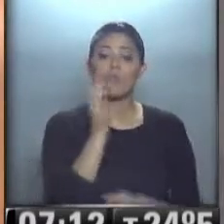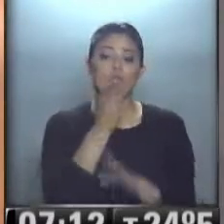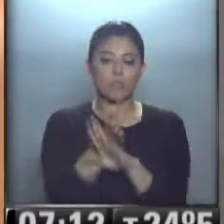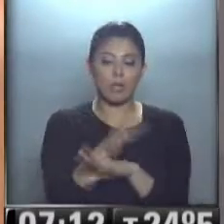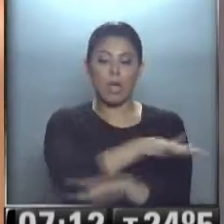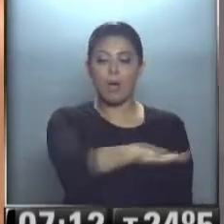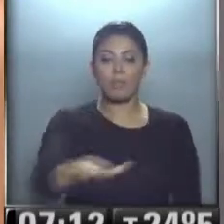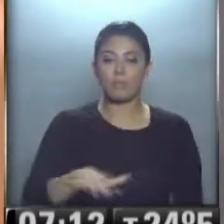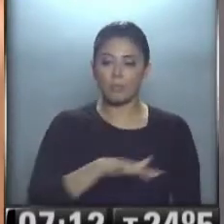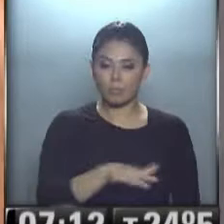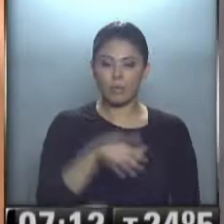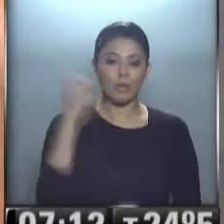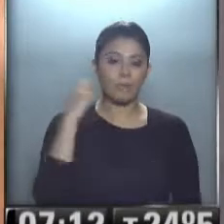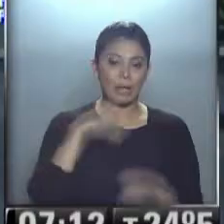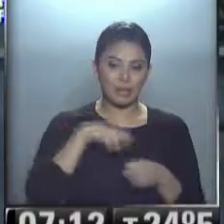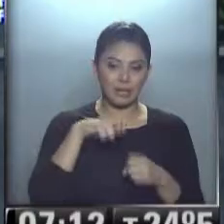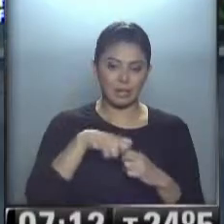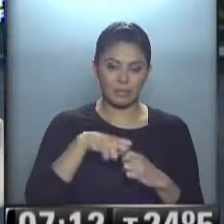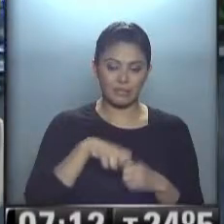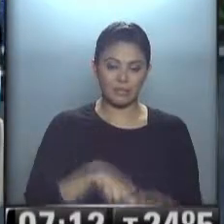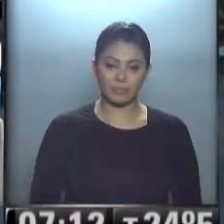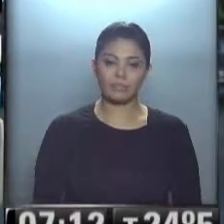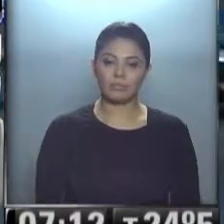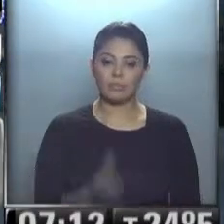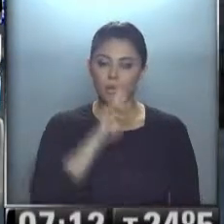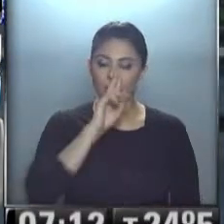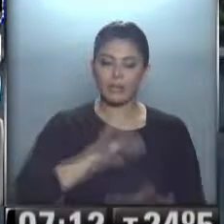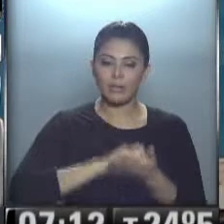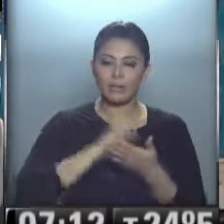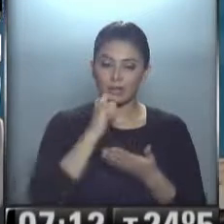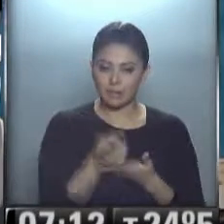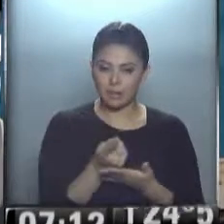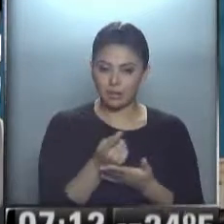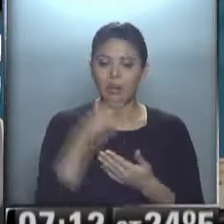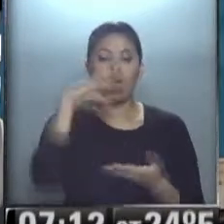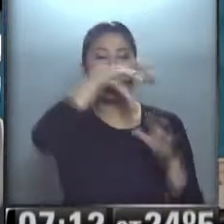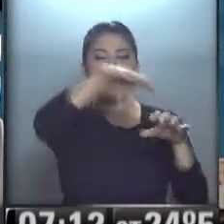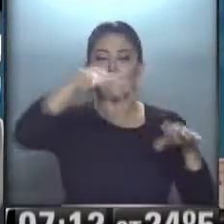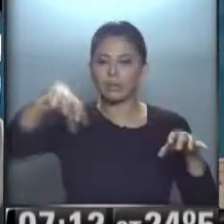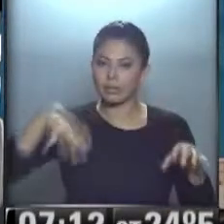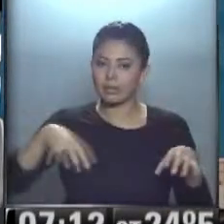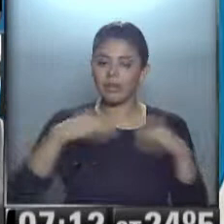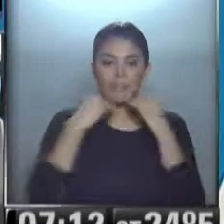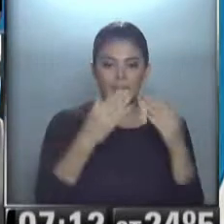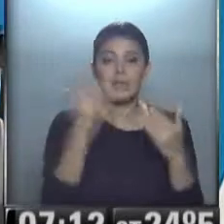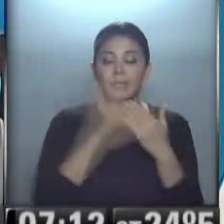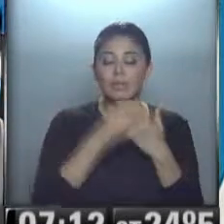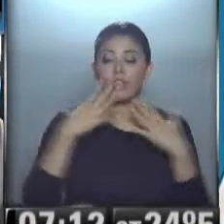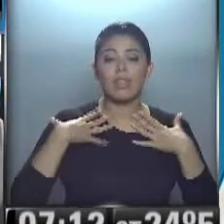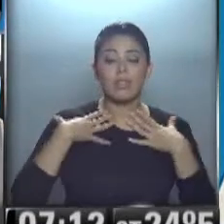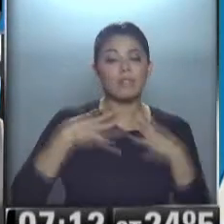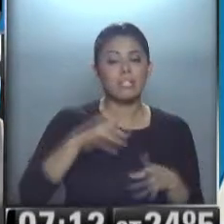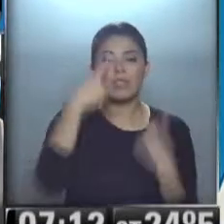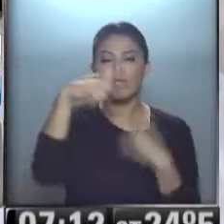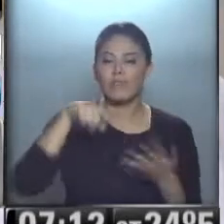en el barrio porteño de La Paternal. Unidades sanitarias dispuestas por el Ministerio de Defensa en distintos barrios